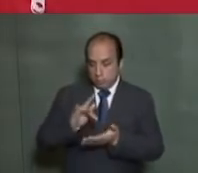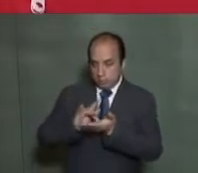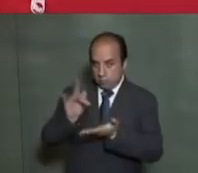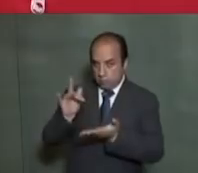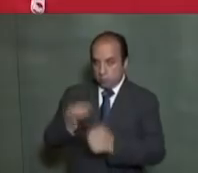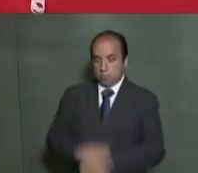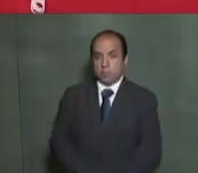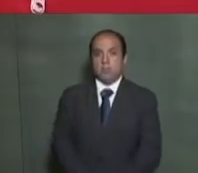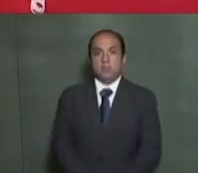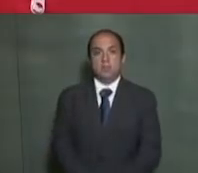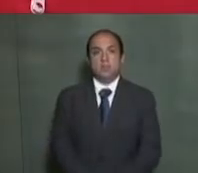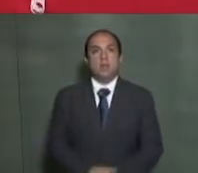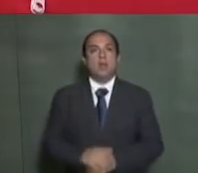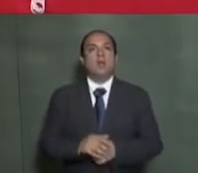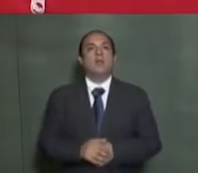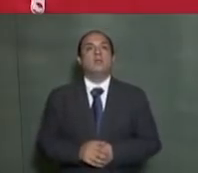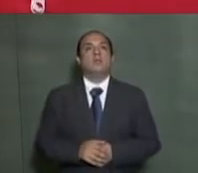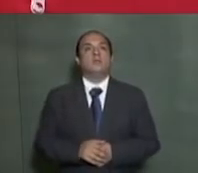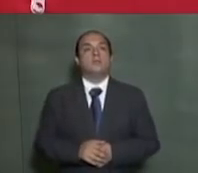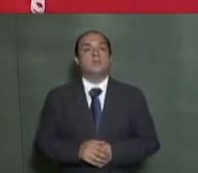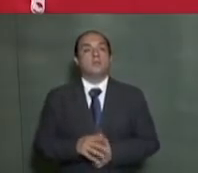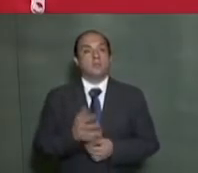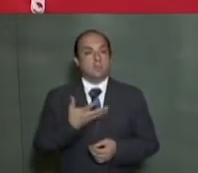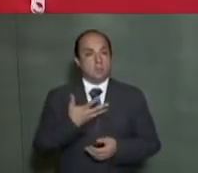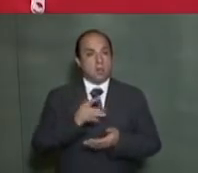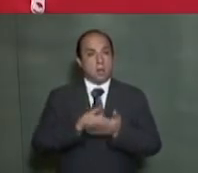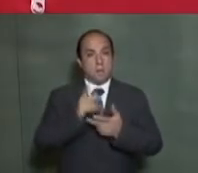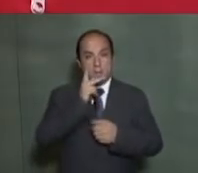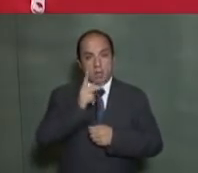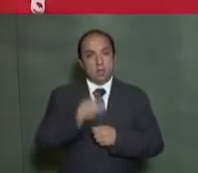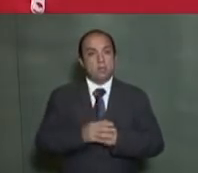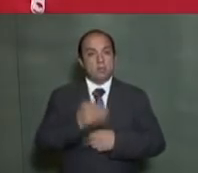Estimamos las palabras de bienvenida del ingeniero Luis Rojas